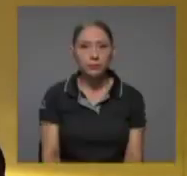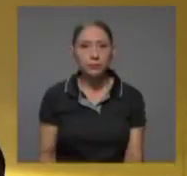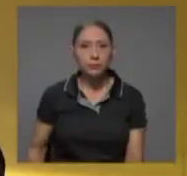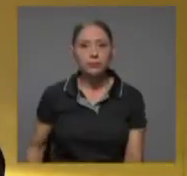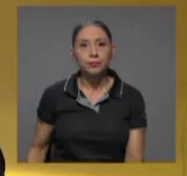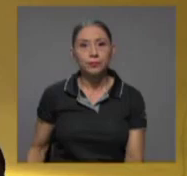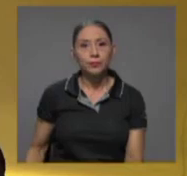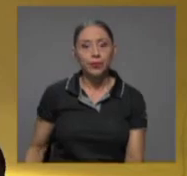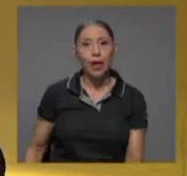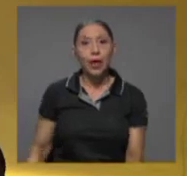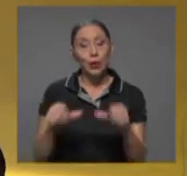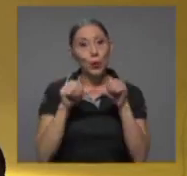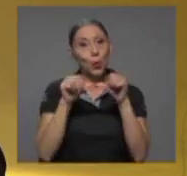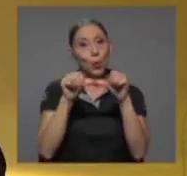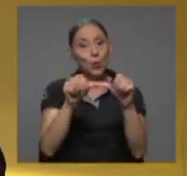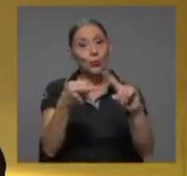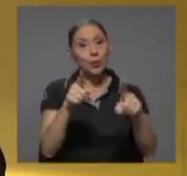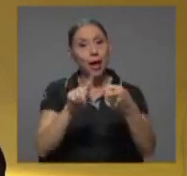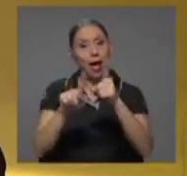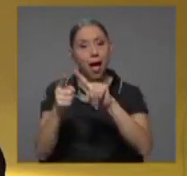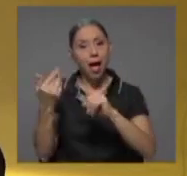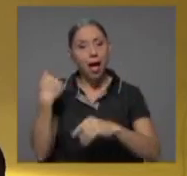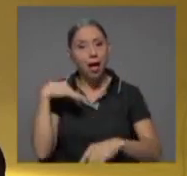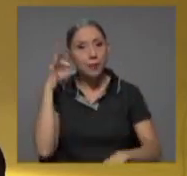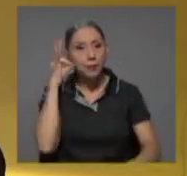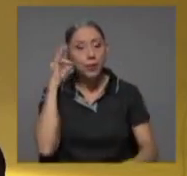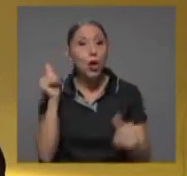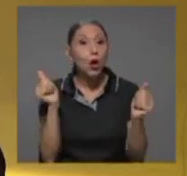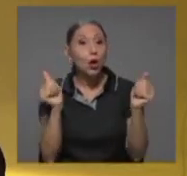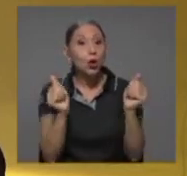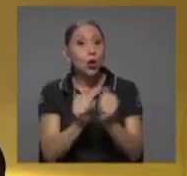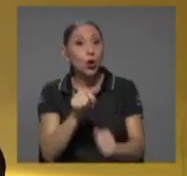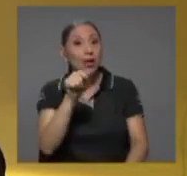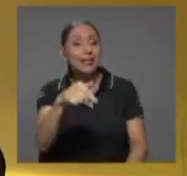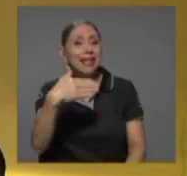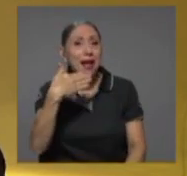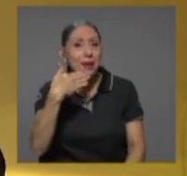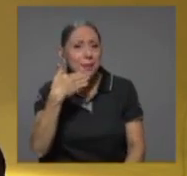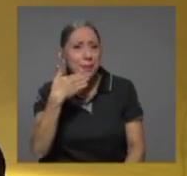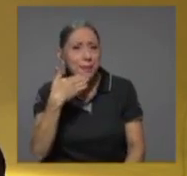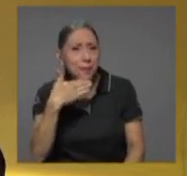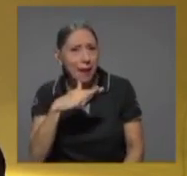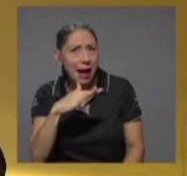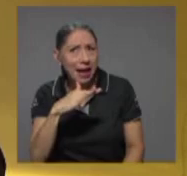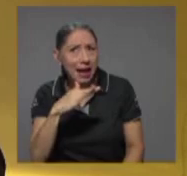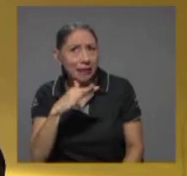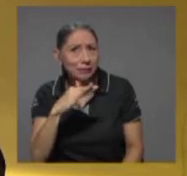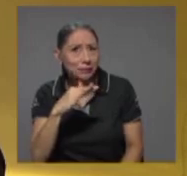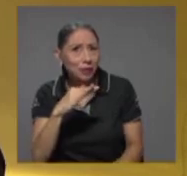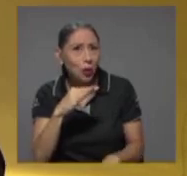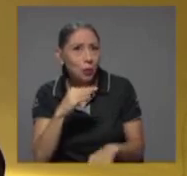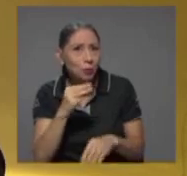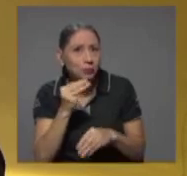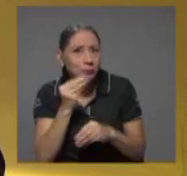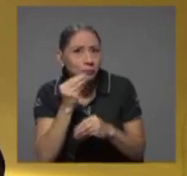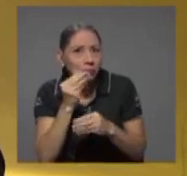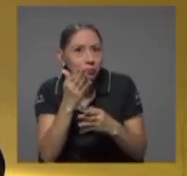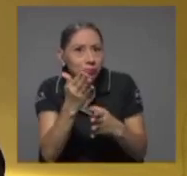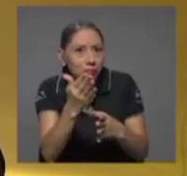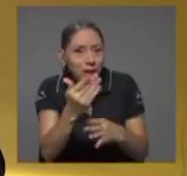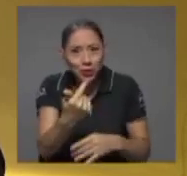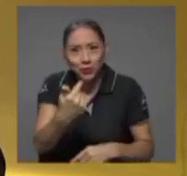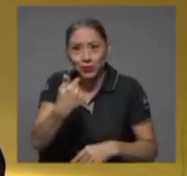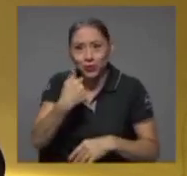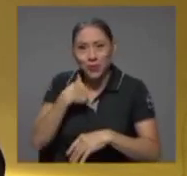Continuamos, amigas y amigos, con esa mala vibración que envié yo sobre los datos que estaba